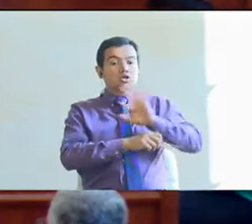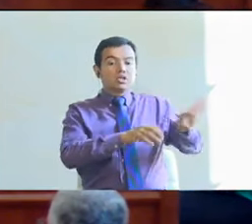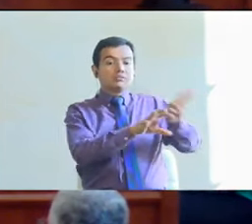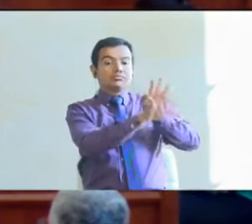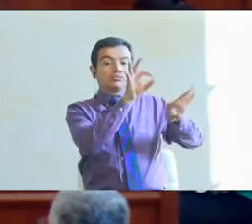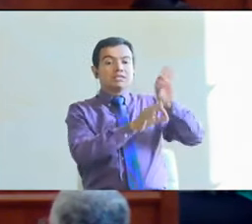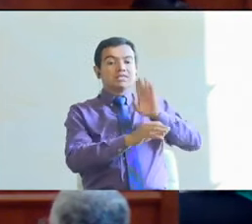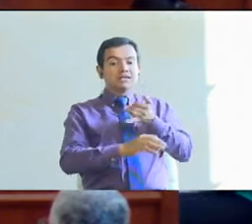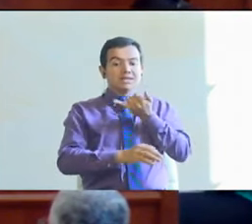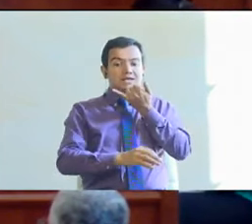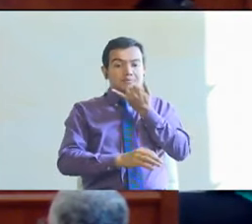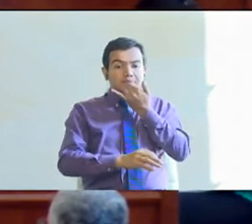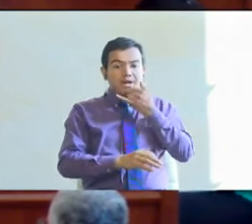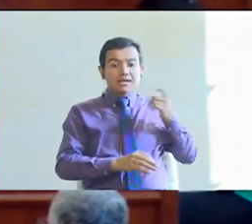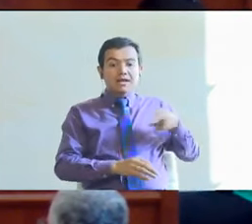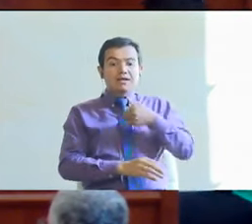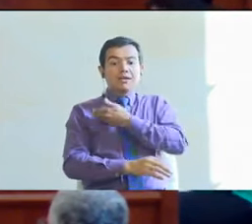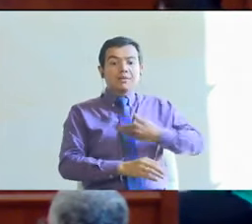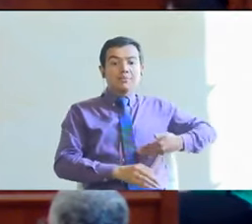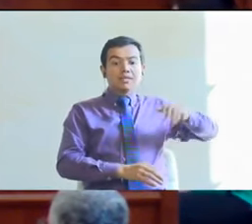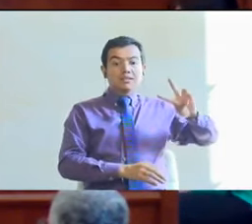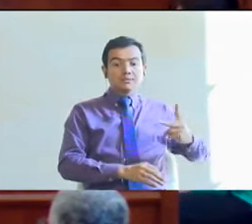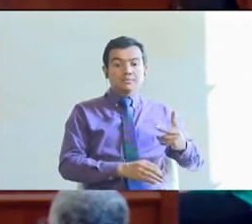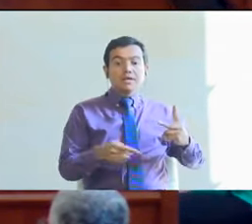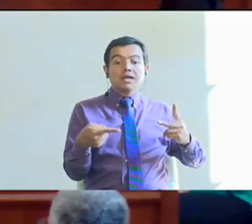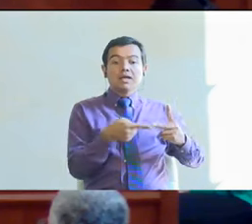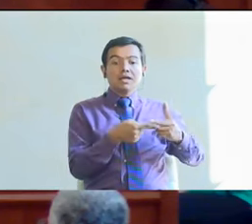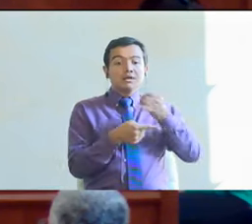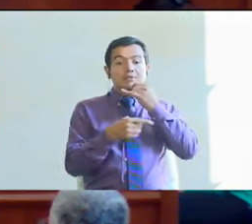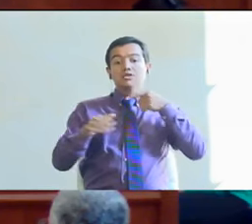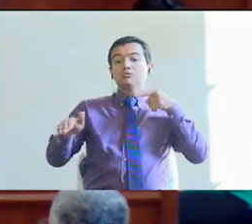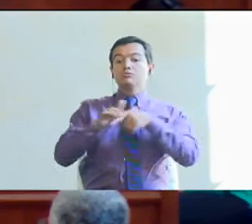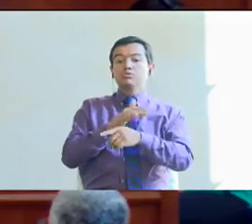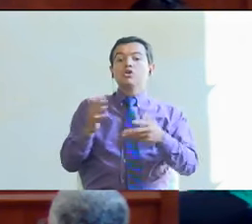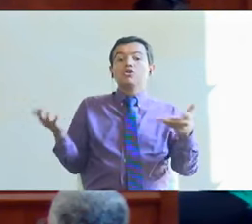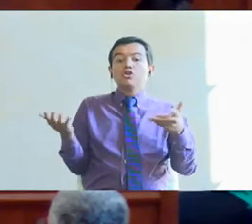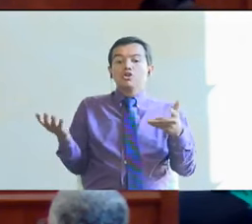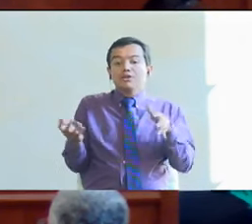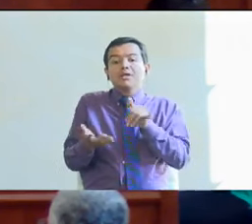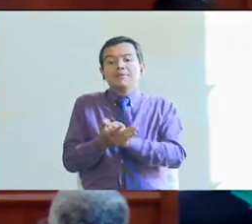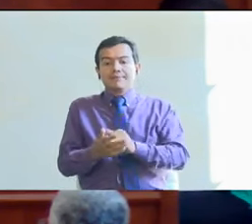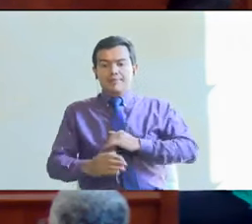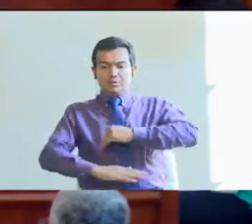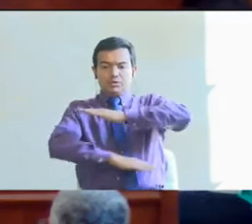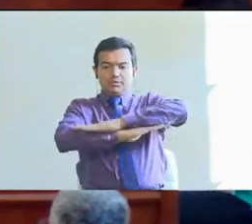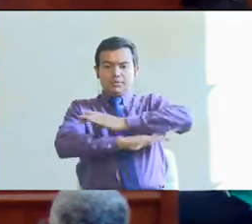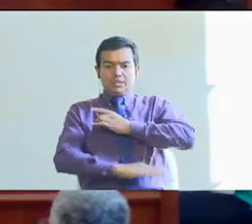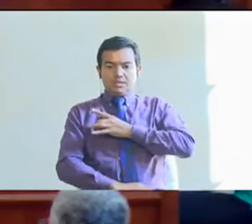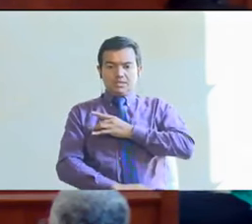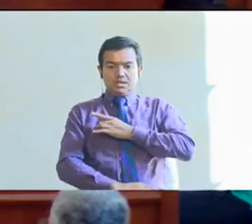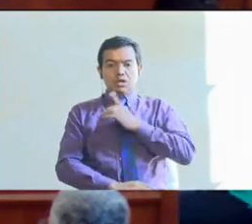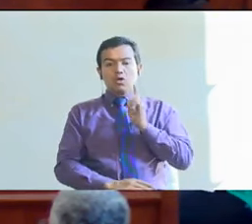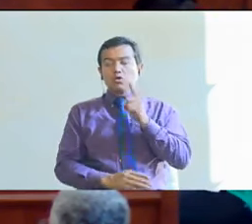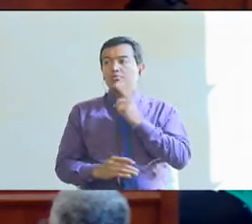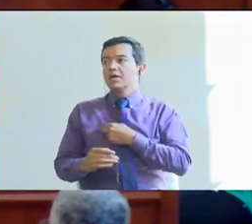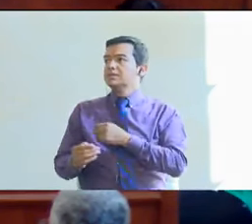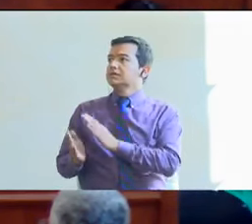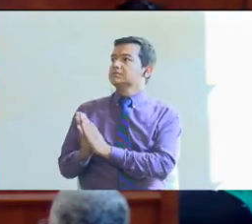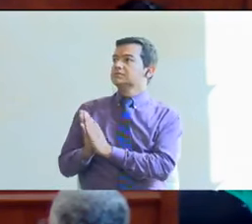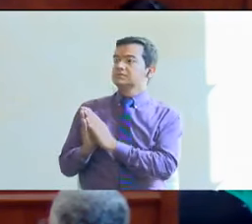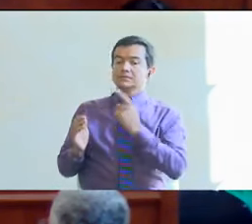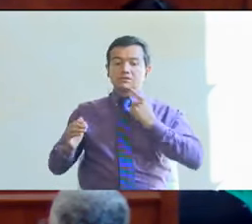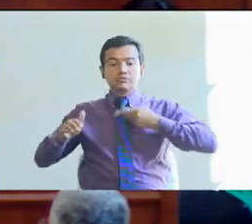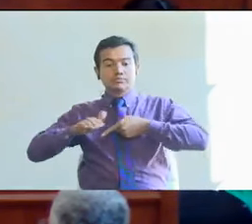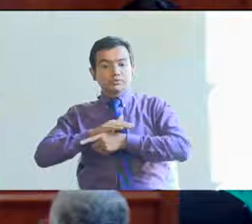asamblea nacional Fredy Guevara refugiado en la embajada de chile que se se le ló la inmunidad parlamentaria